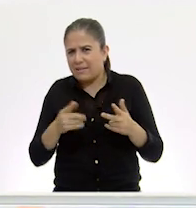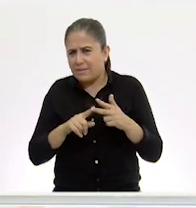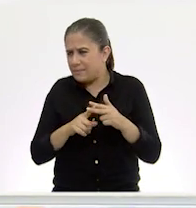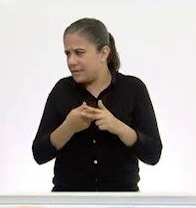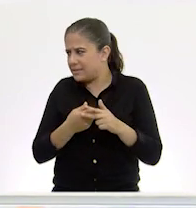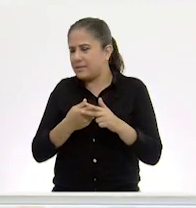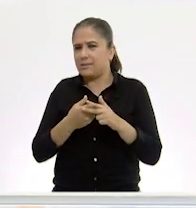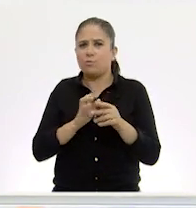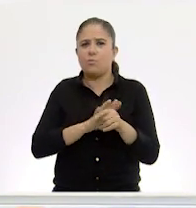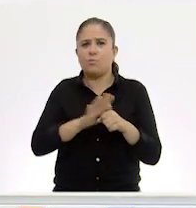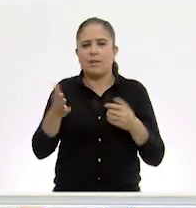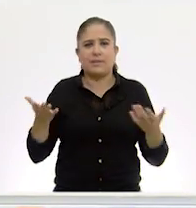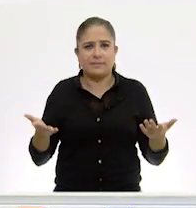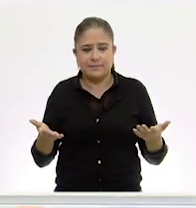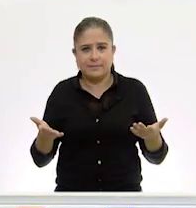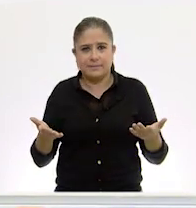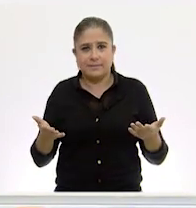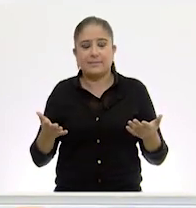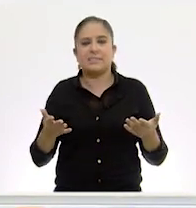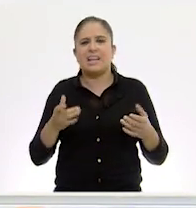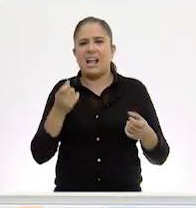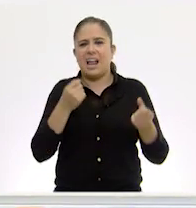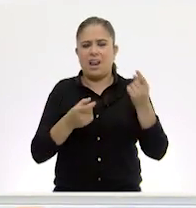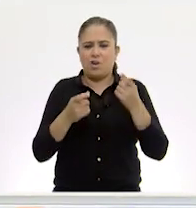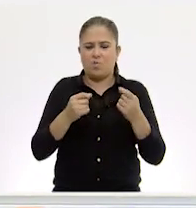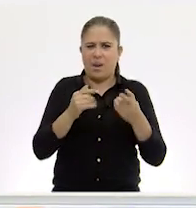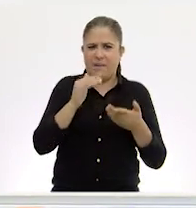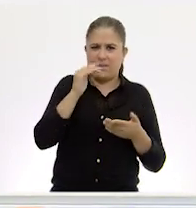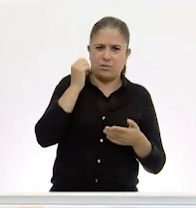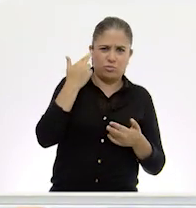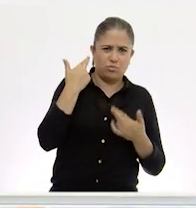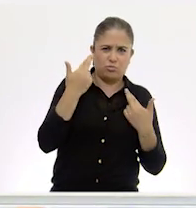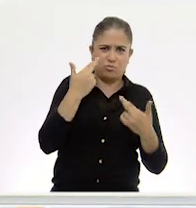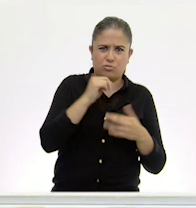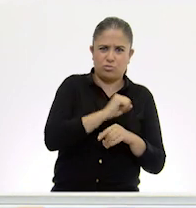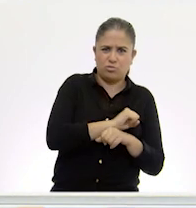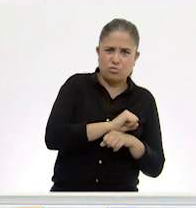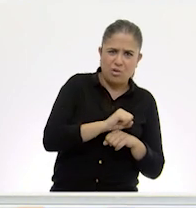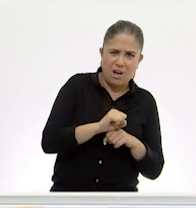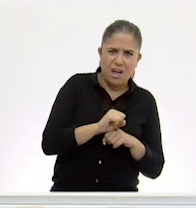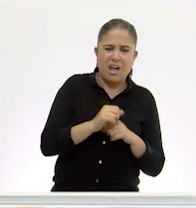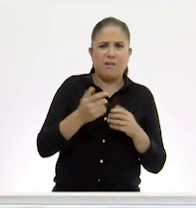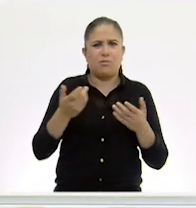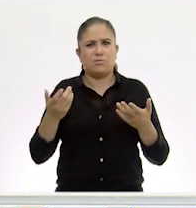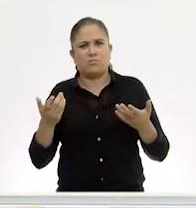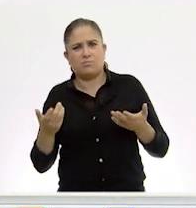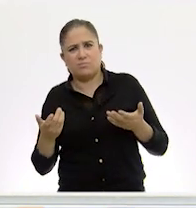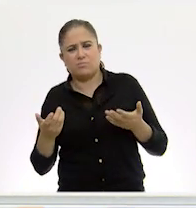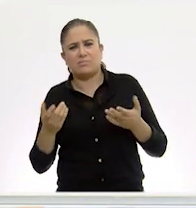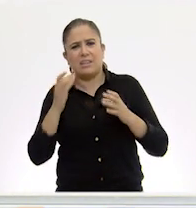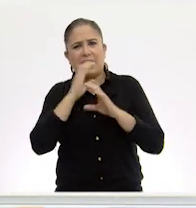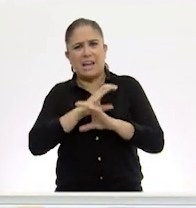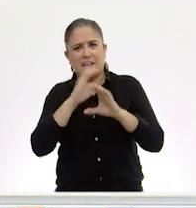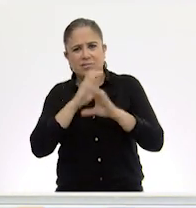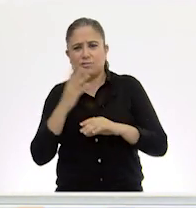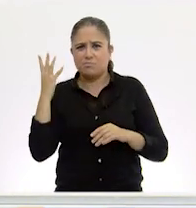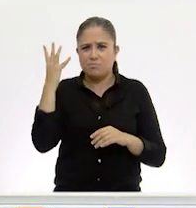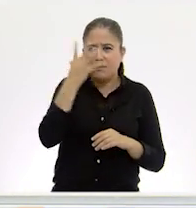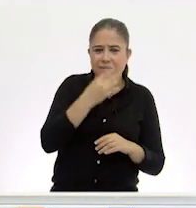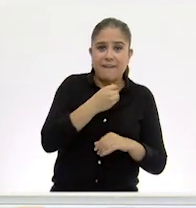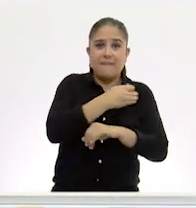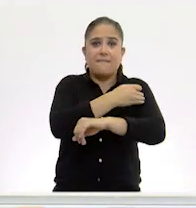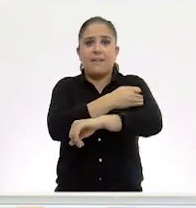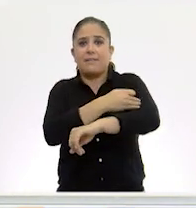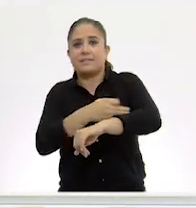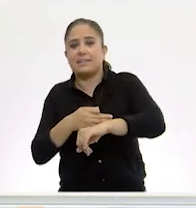¿Cuál al principio? Yo creo... Algunas notas son bajas, como la música, pero siempre es, y otras altas, una canción maravillosa. La